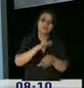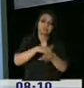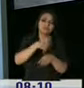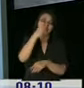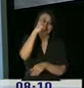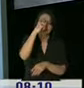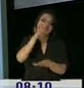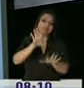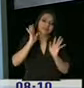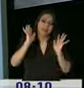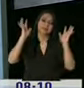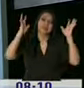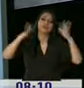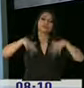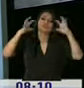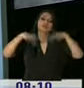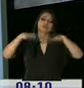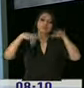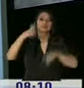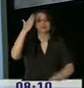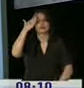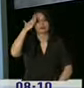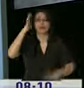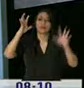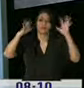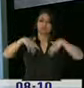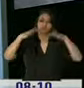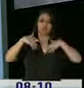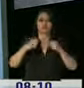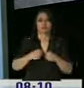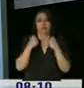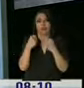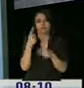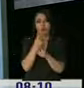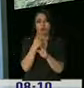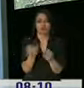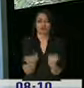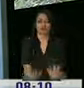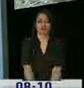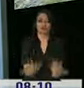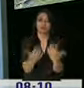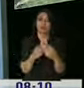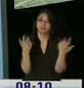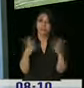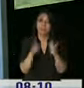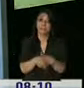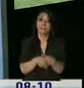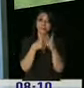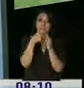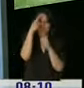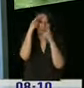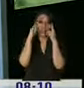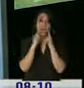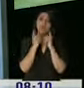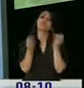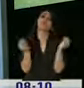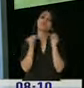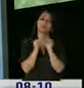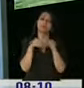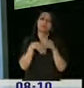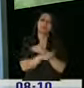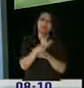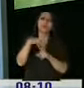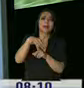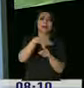cortarlas, porque sabemos, somos conscientes del verano, del invierno que hemos tenido, pero ahora que está entrando el verano, tratemos de volver al parque unas